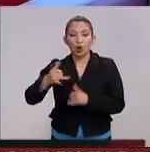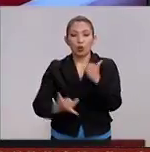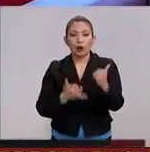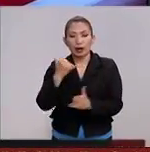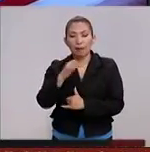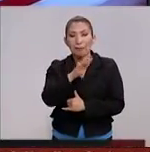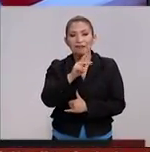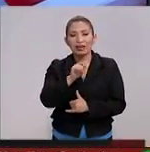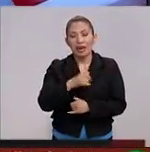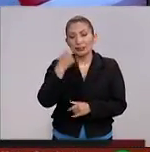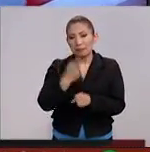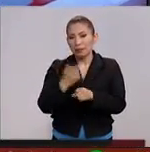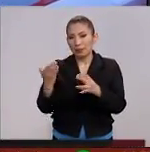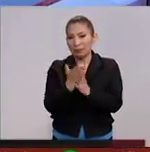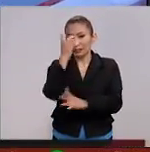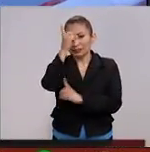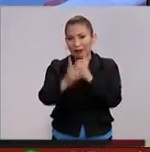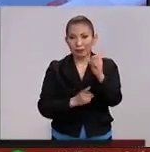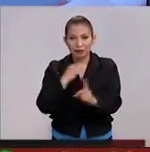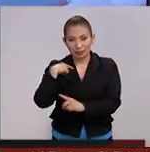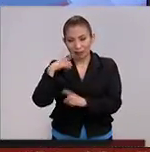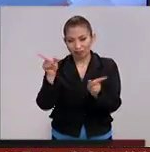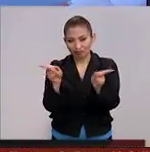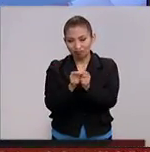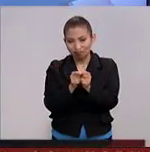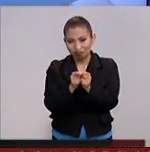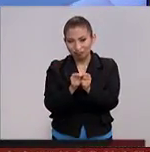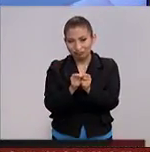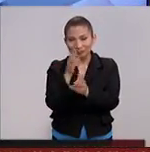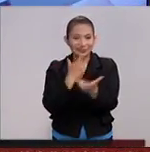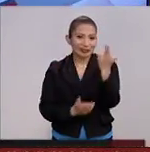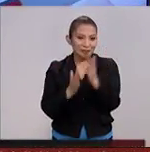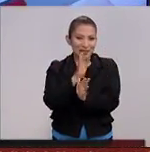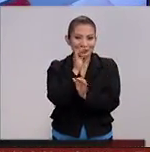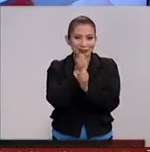liga esta fue la primera parte de los deportes 11 al resumen en un momento más información